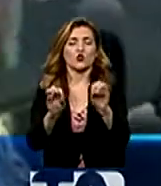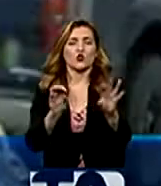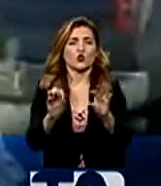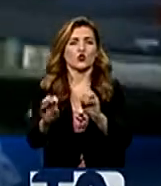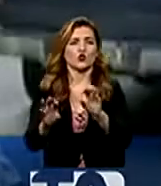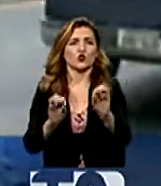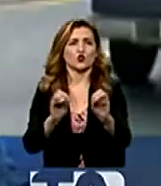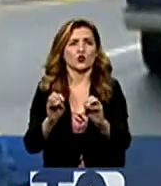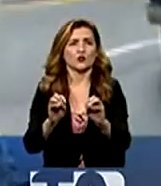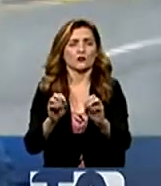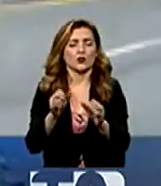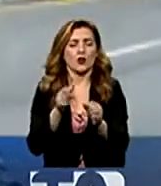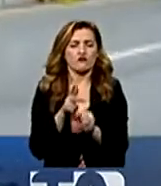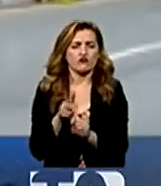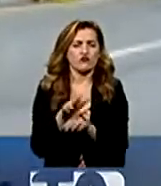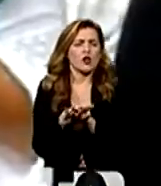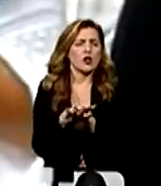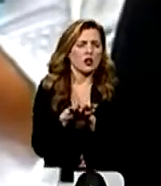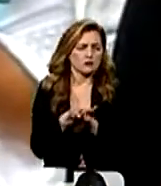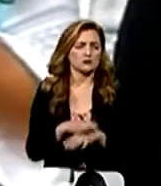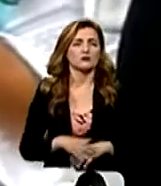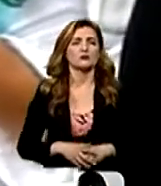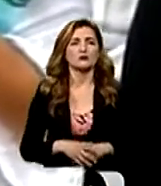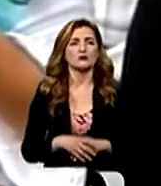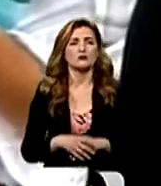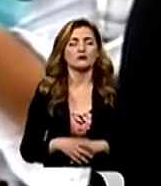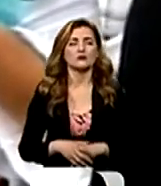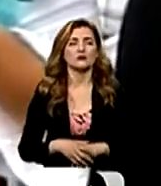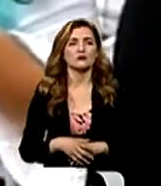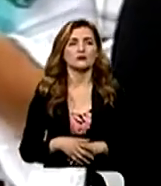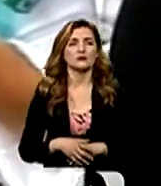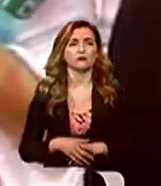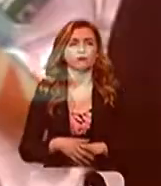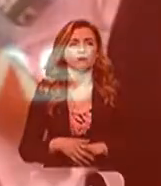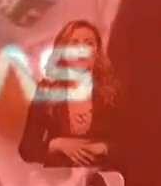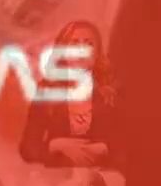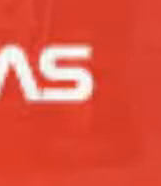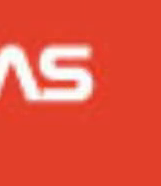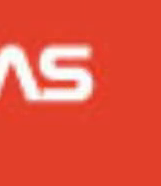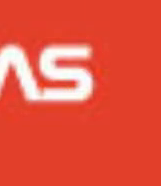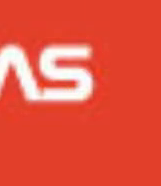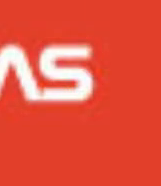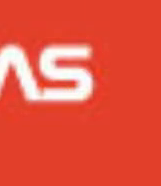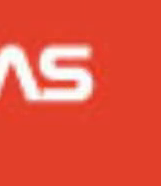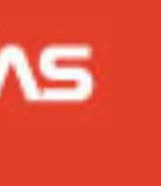y bajar la velocidad. Jocelyn de Mera, 24 horas.